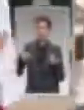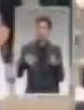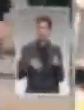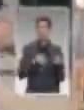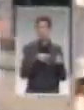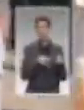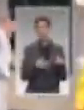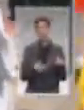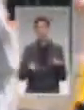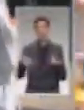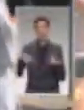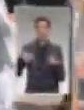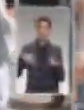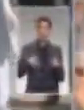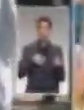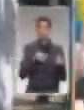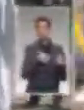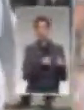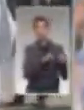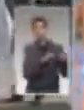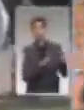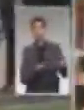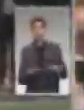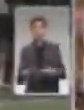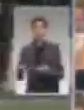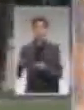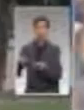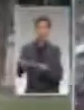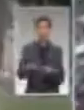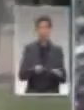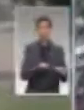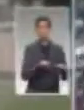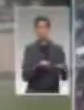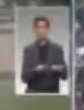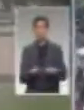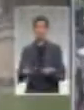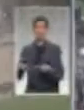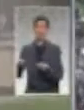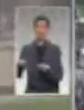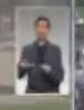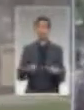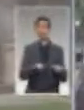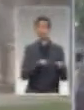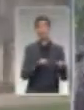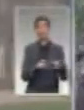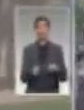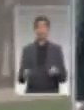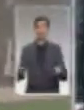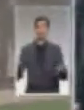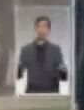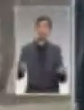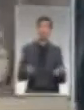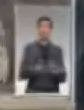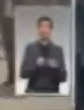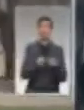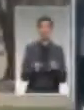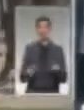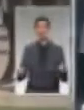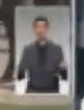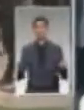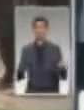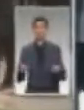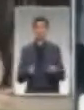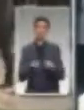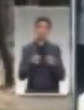bendición. Son las 10 de la mañana con 13 minutos, en algunos minutos más, falta muy poquitito para el comienzo ya de